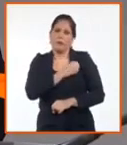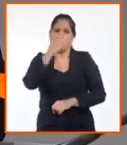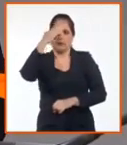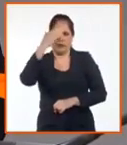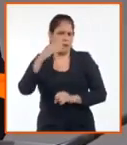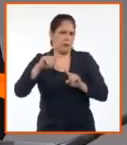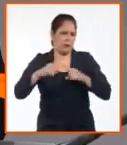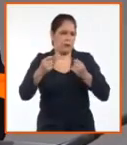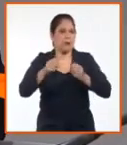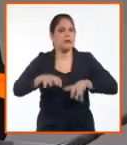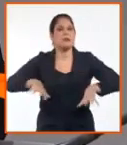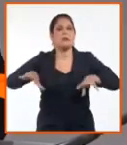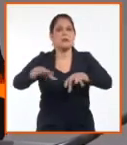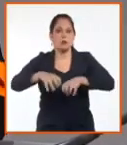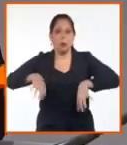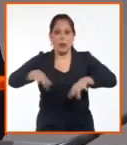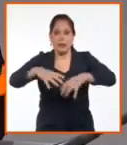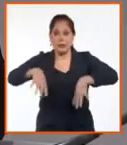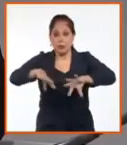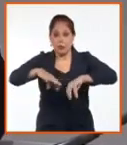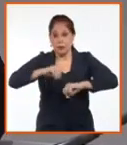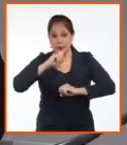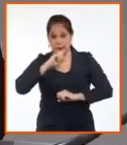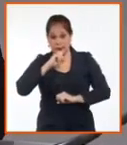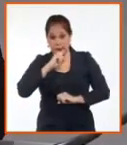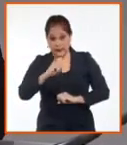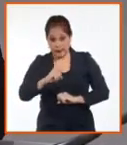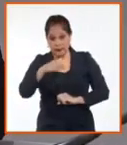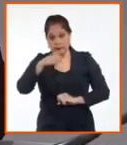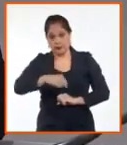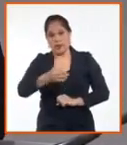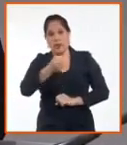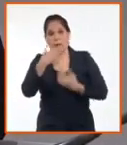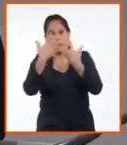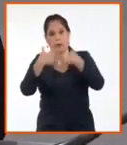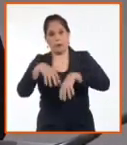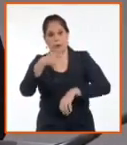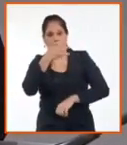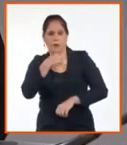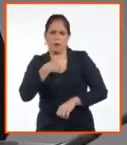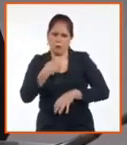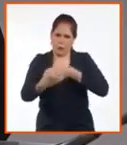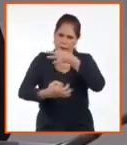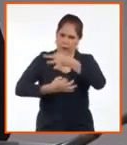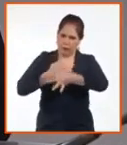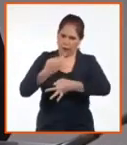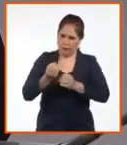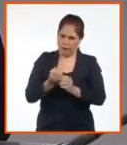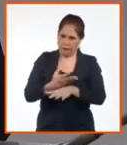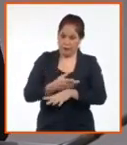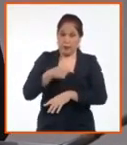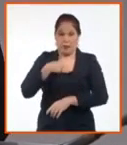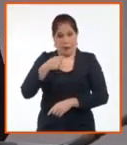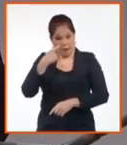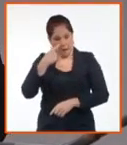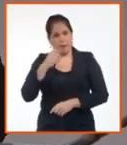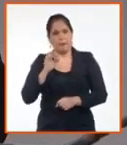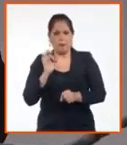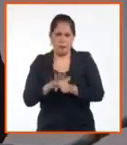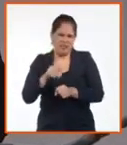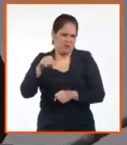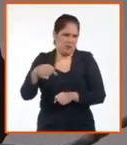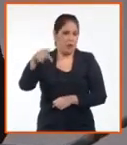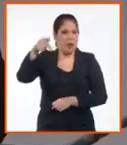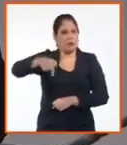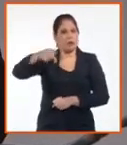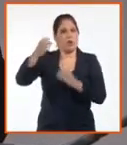la situación que tenemos con la producción de medicamentos y no quisiera empezar actualizando algunos números